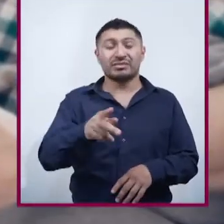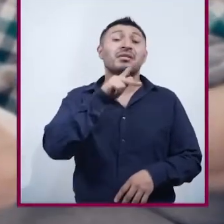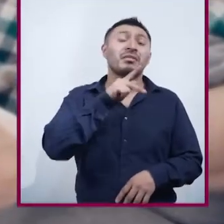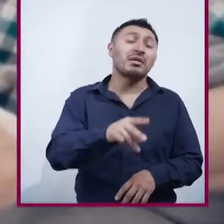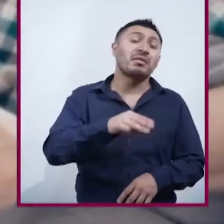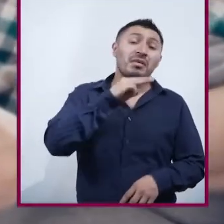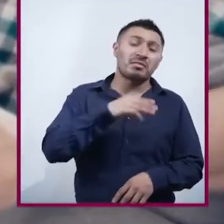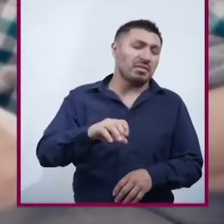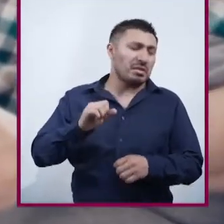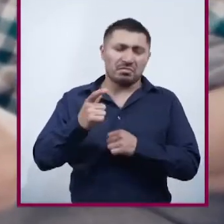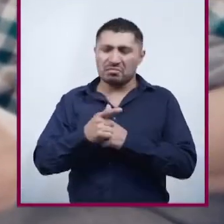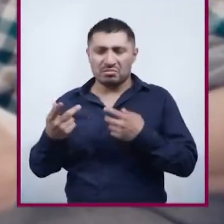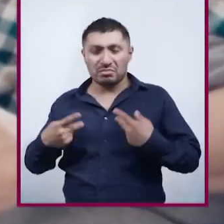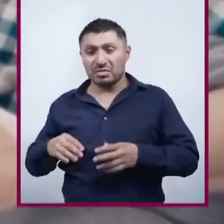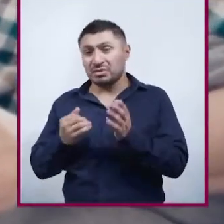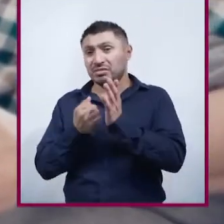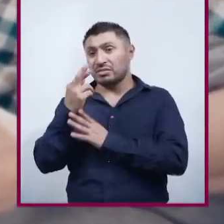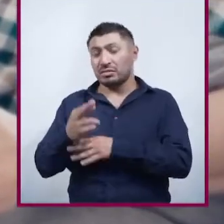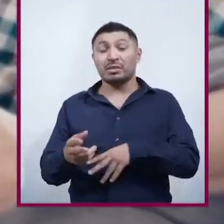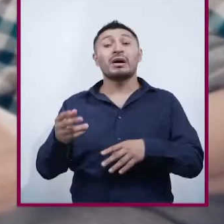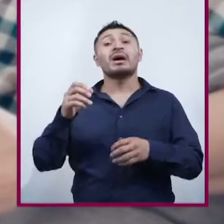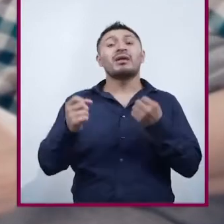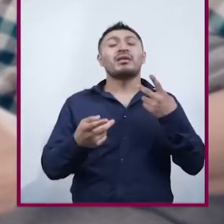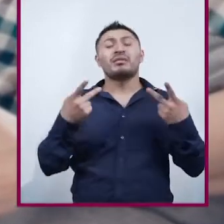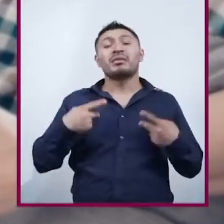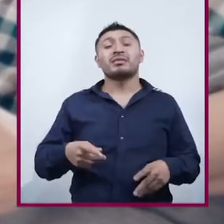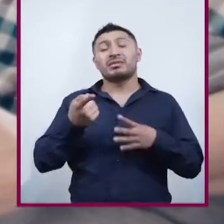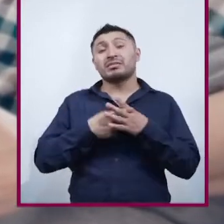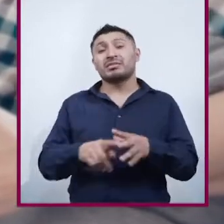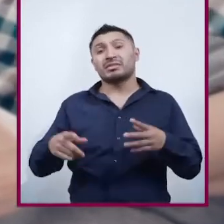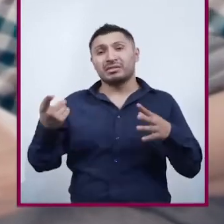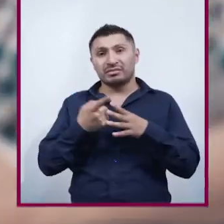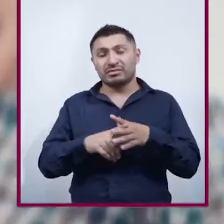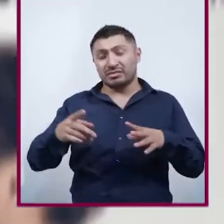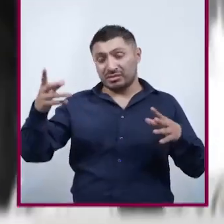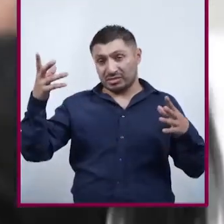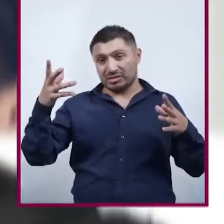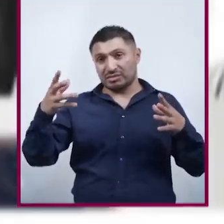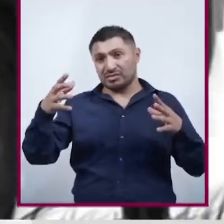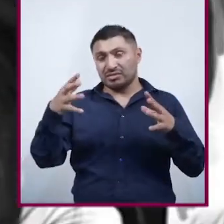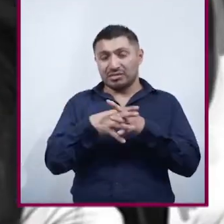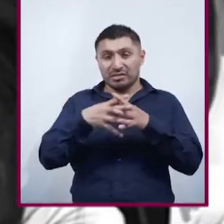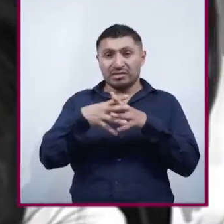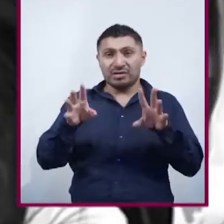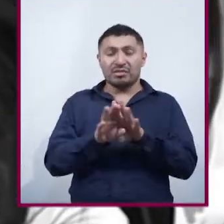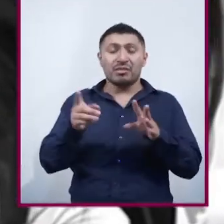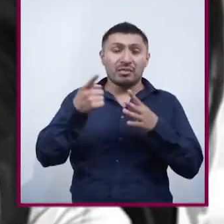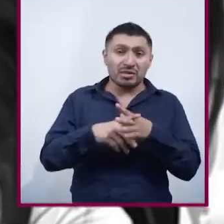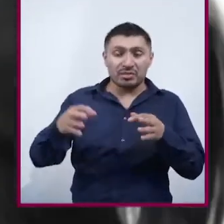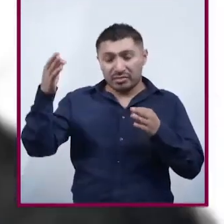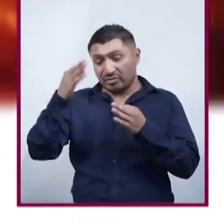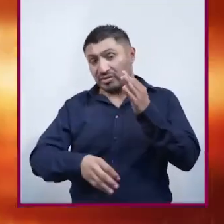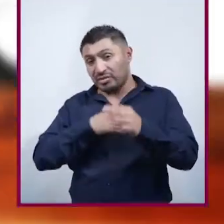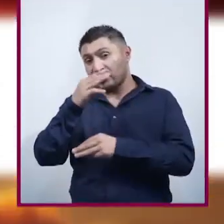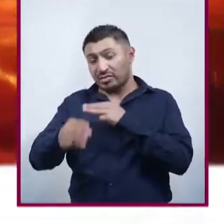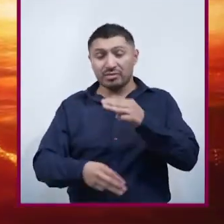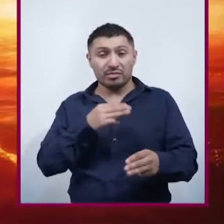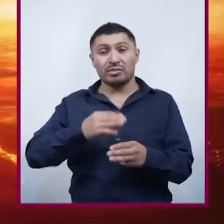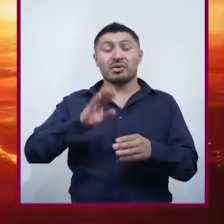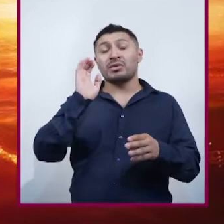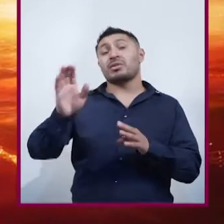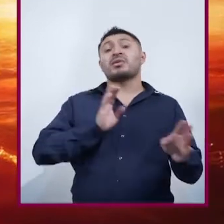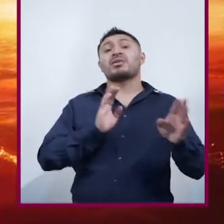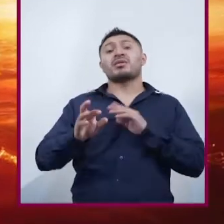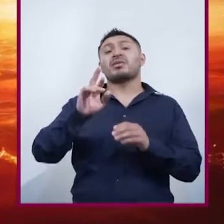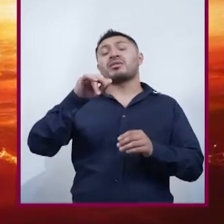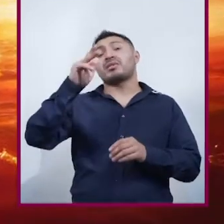mamá, papá o alguien mayor. Hay quien aún recuerda el inicio de aquella guerra como el principio del fin del mundo. Cuando el